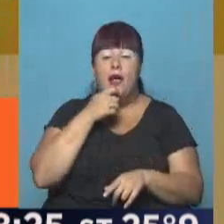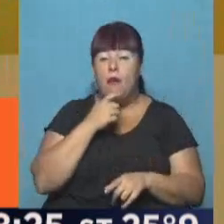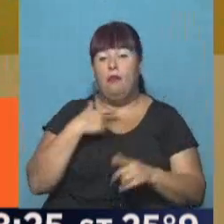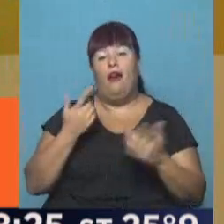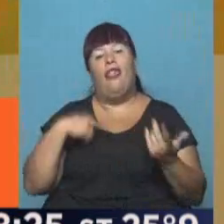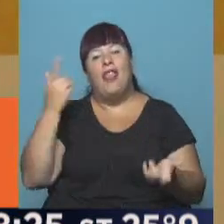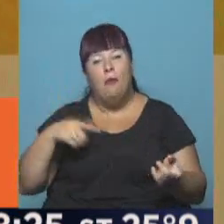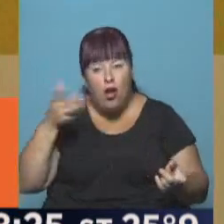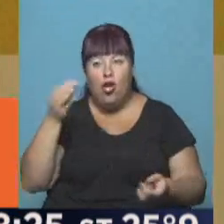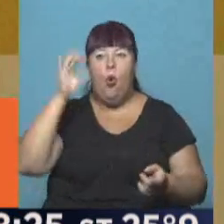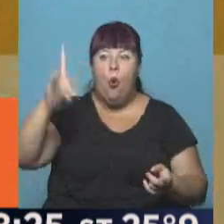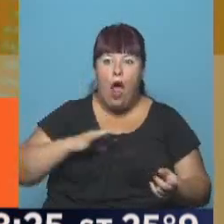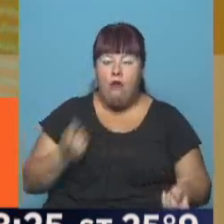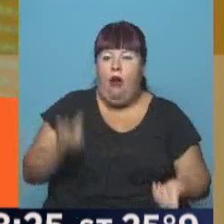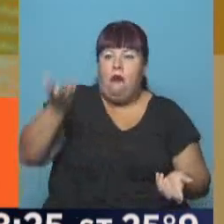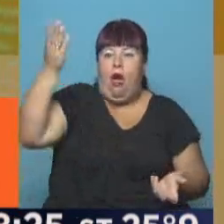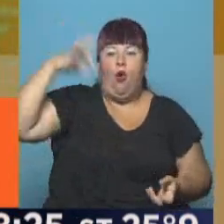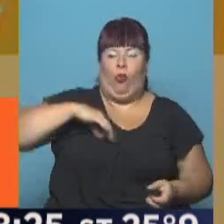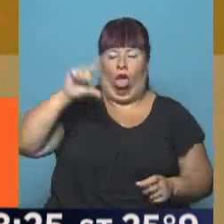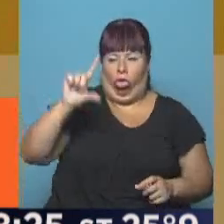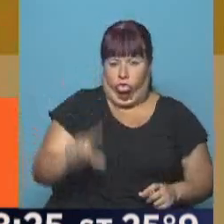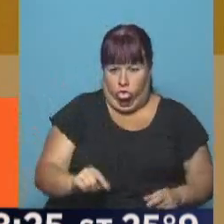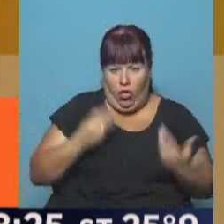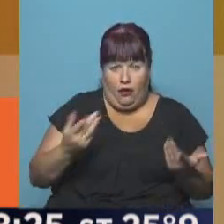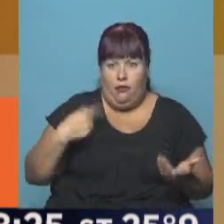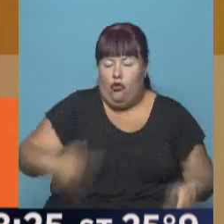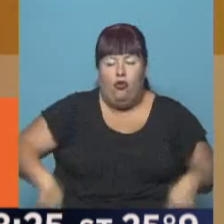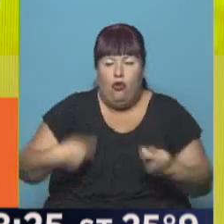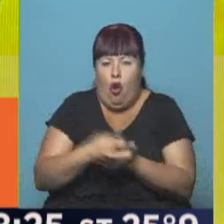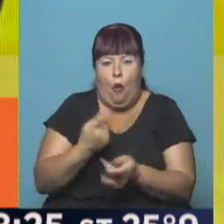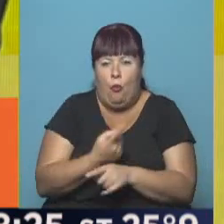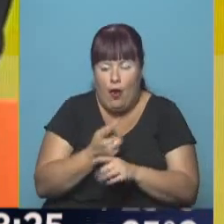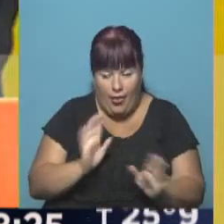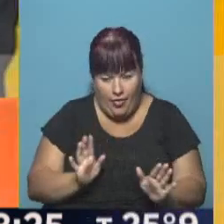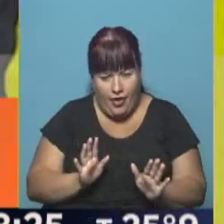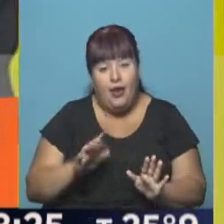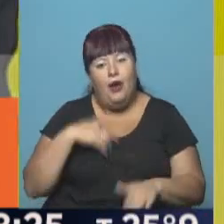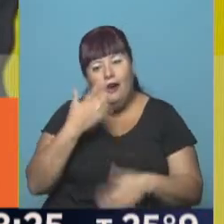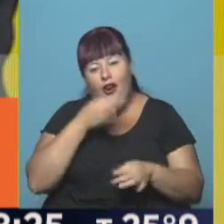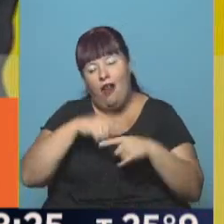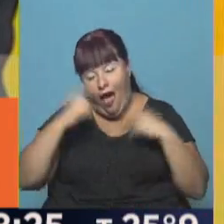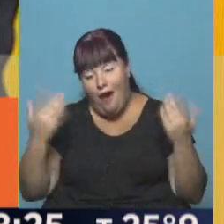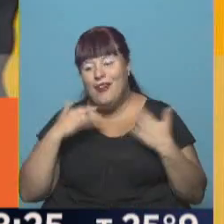nos desayunemos todos los años de aumentos superiores a lo que puede pagar el bolsillo de la gente, ¿no? Podríamos seguir charlando.